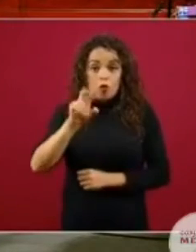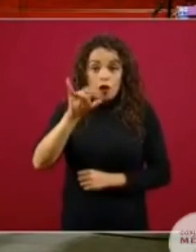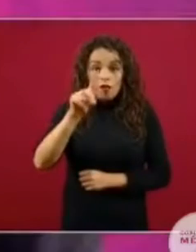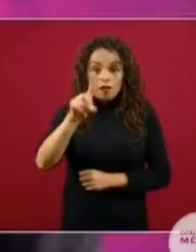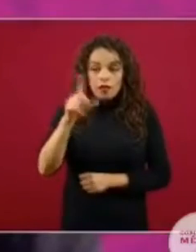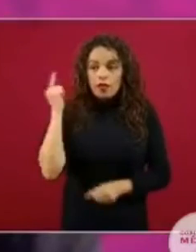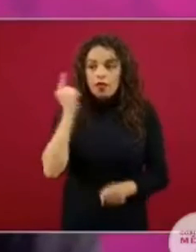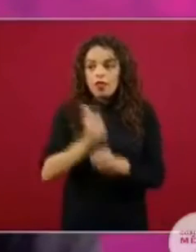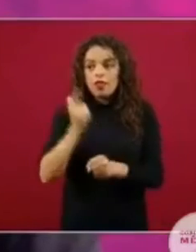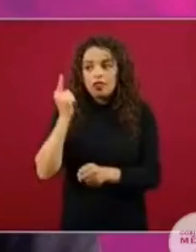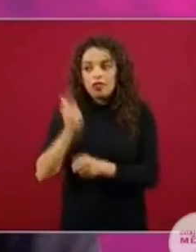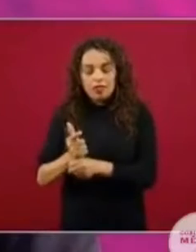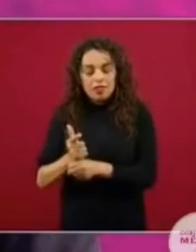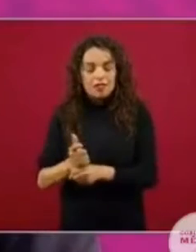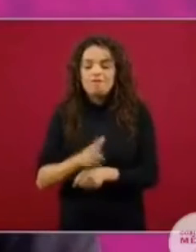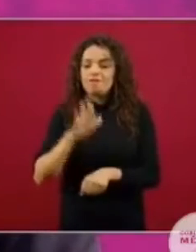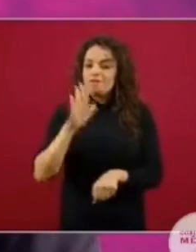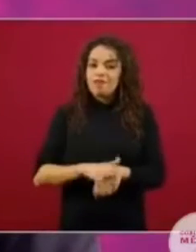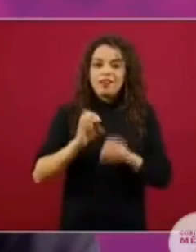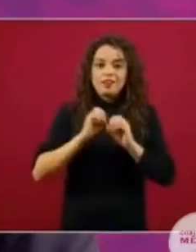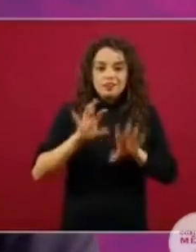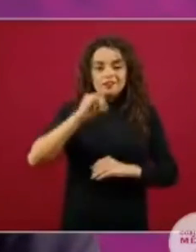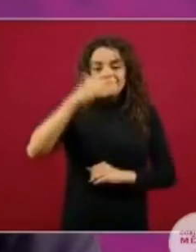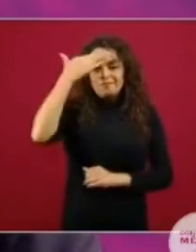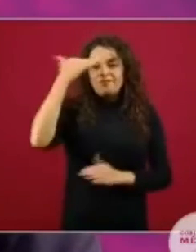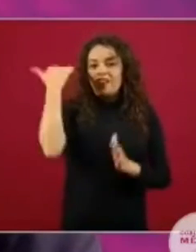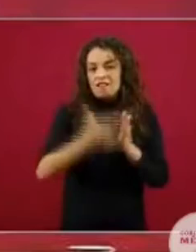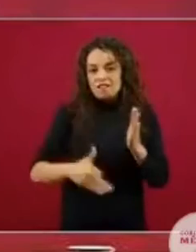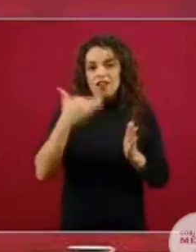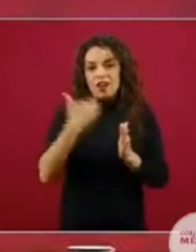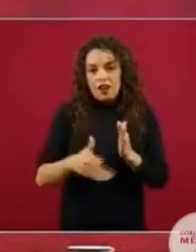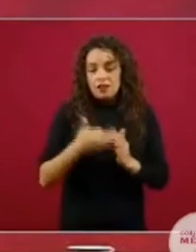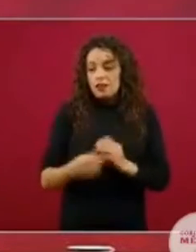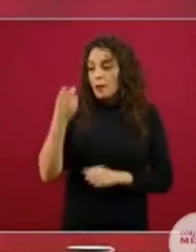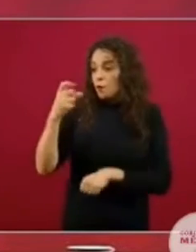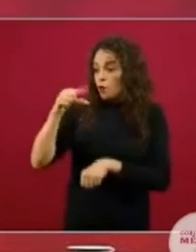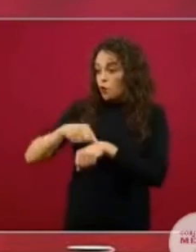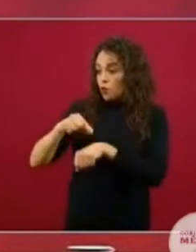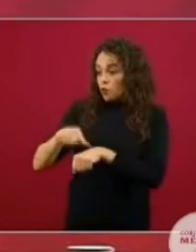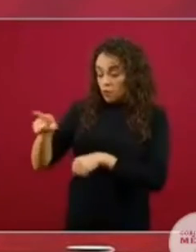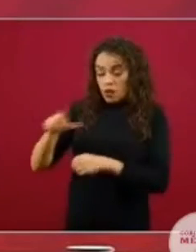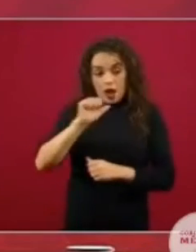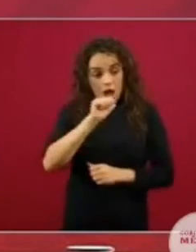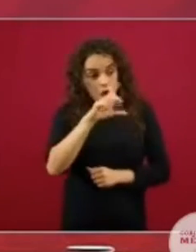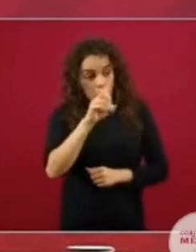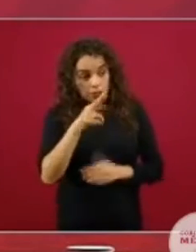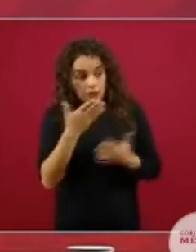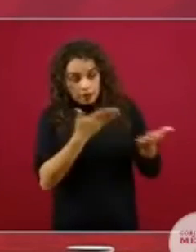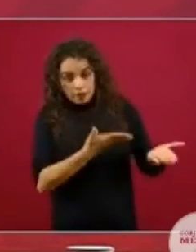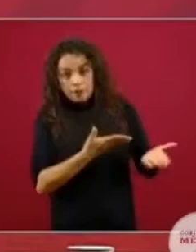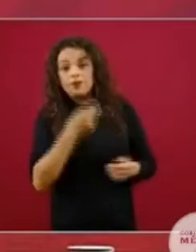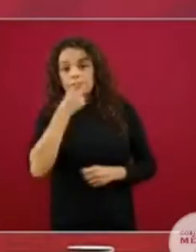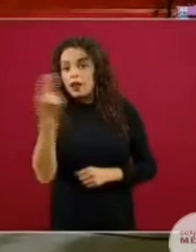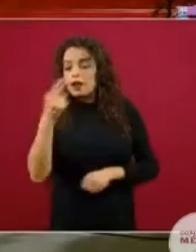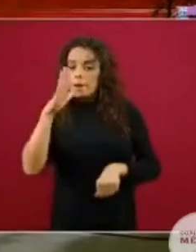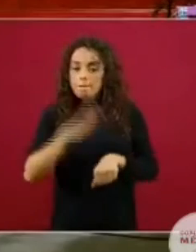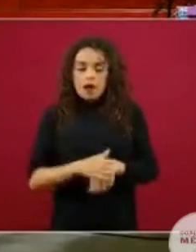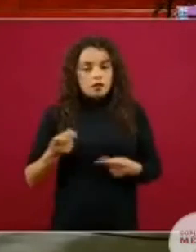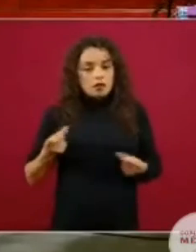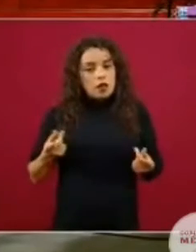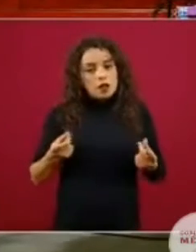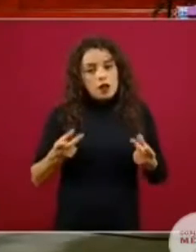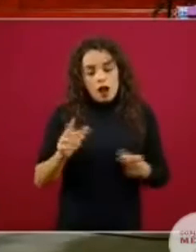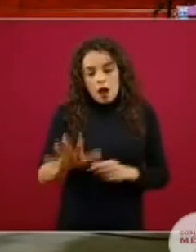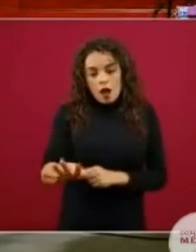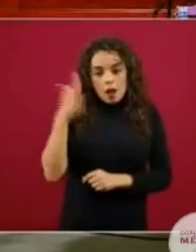entonces el doctor alcocer ha instruido que se acelere el paso para tener esta ampliación de